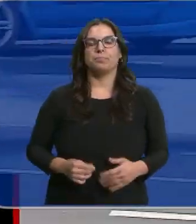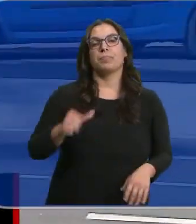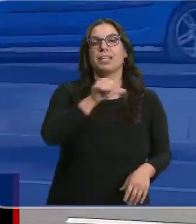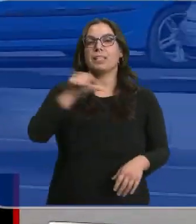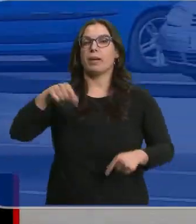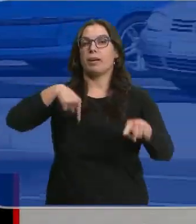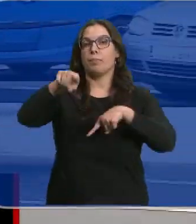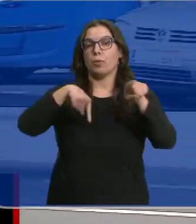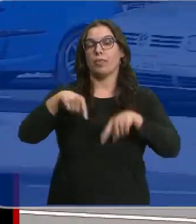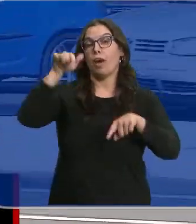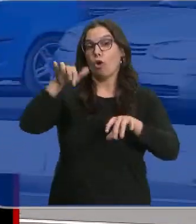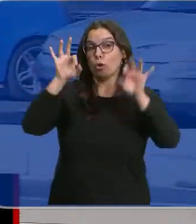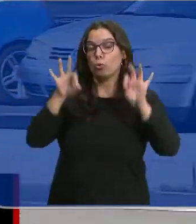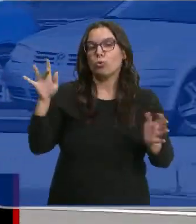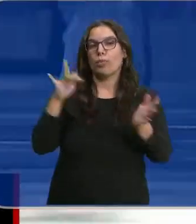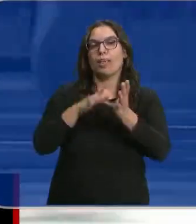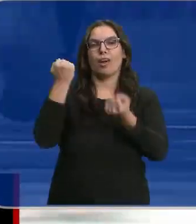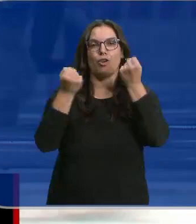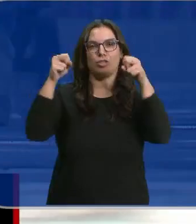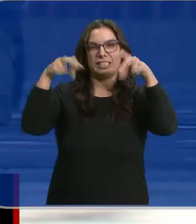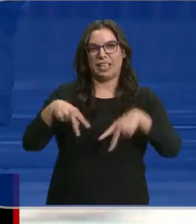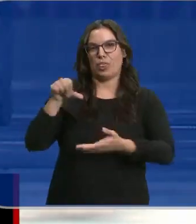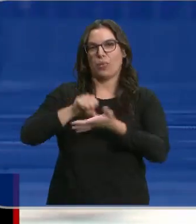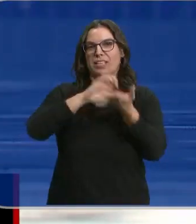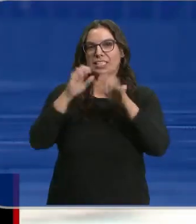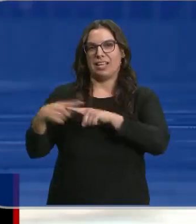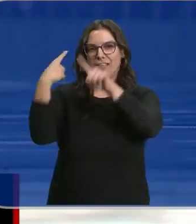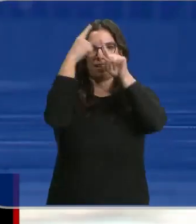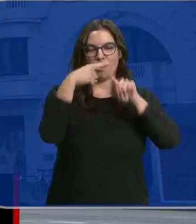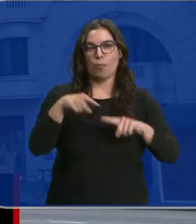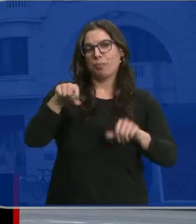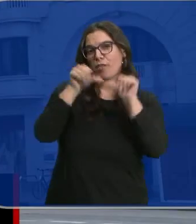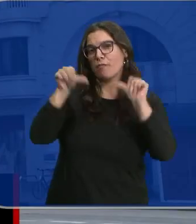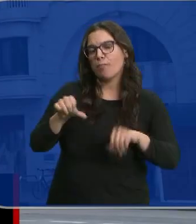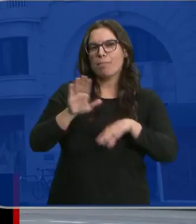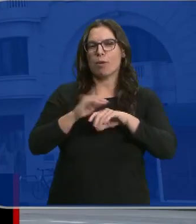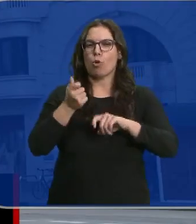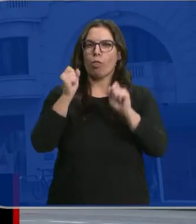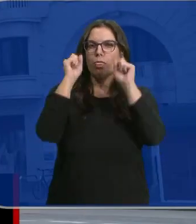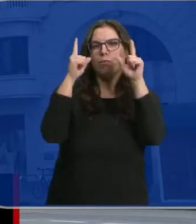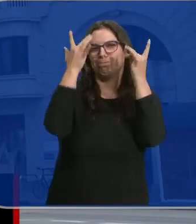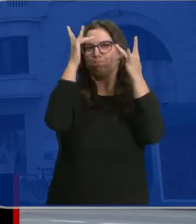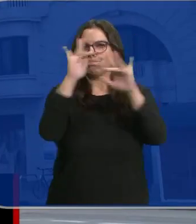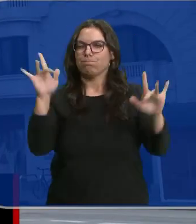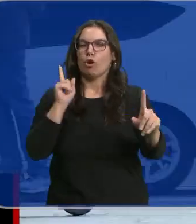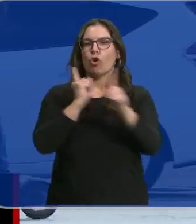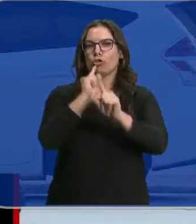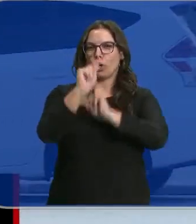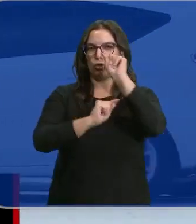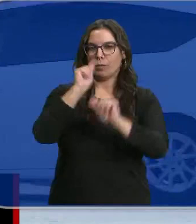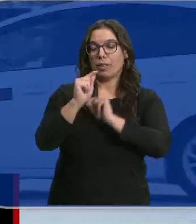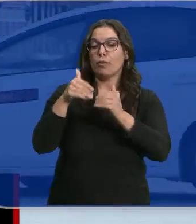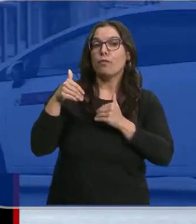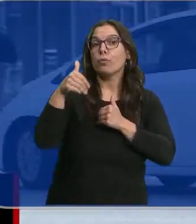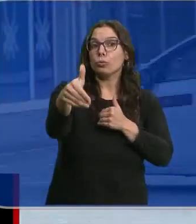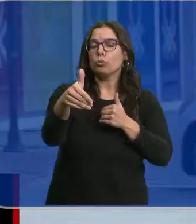La Semana de la Movilidad nos deja hoy el día sin coches en las ciudades de Castilla y León. Una fórmula para concienciar contra la contaminación. En el